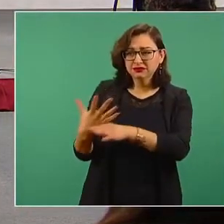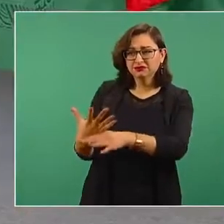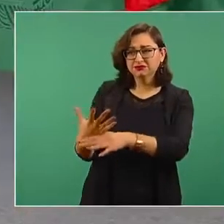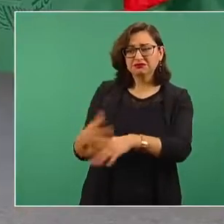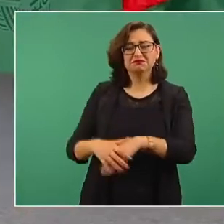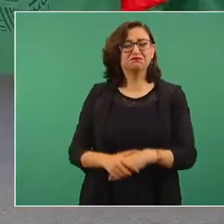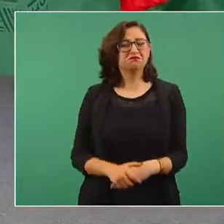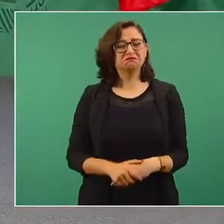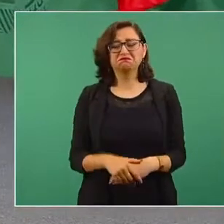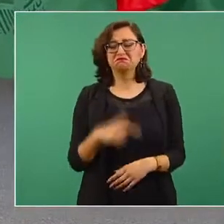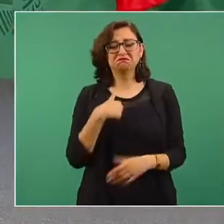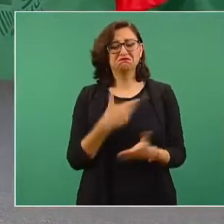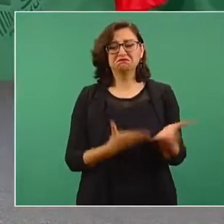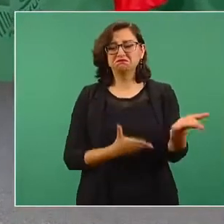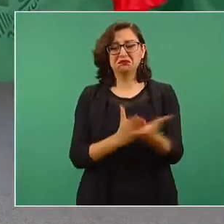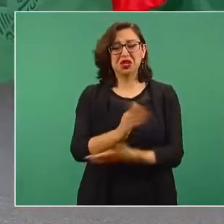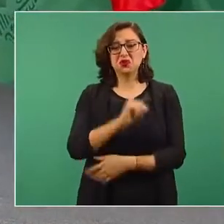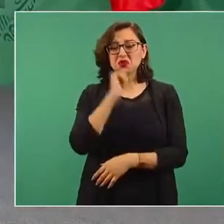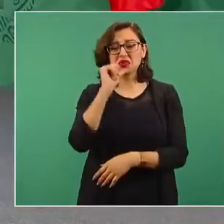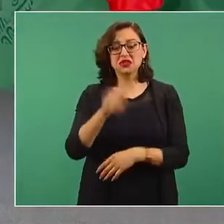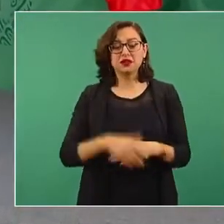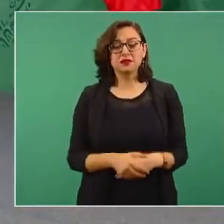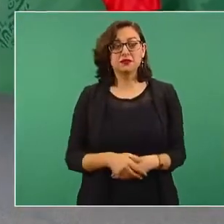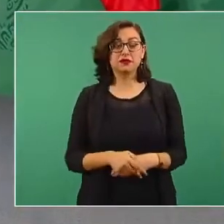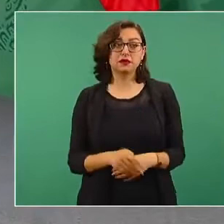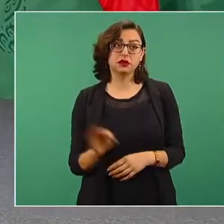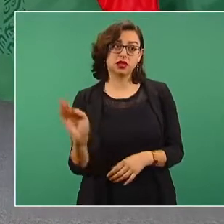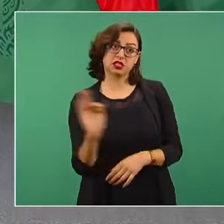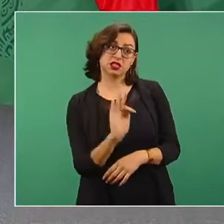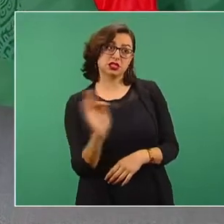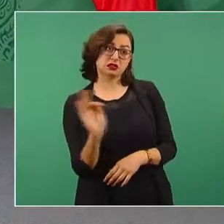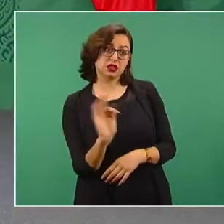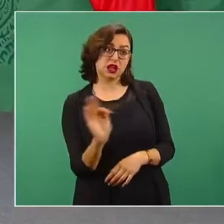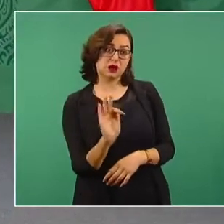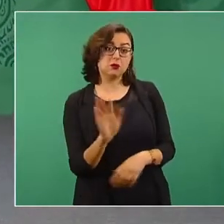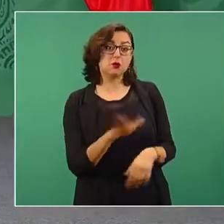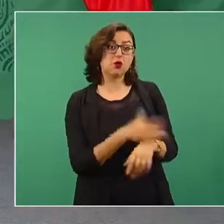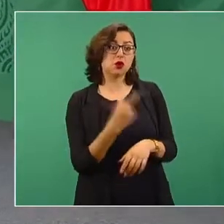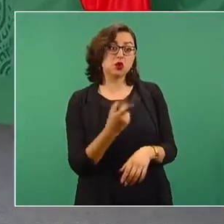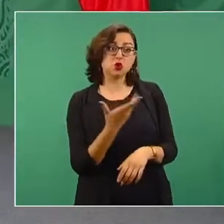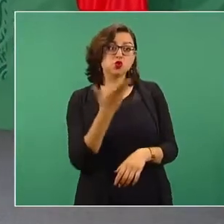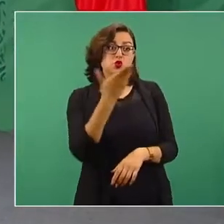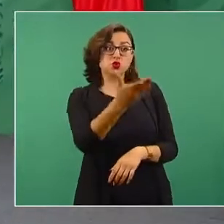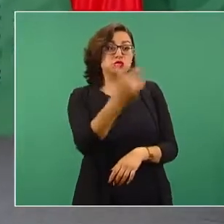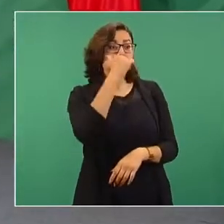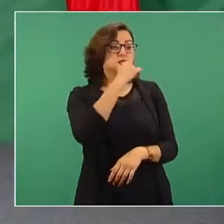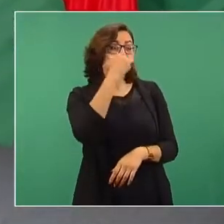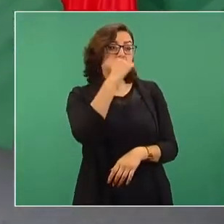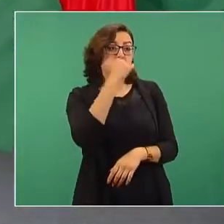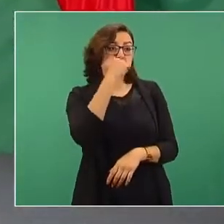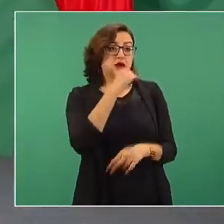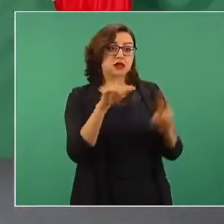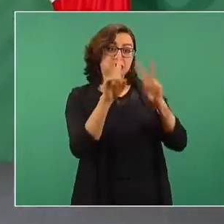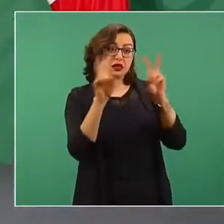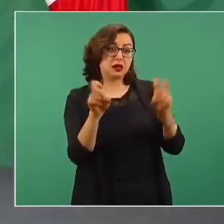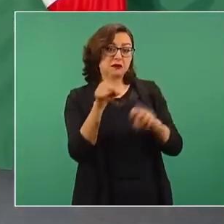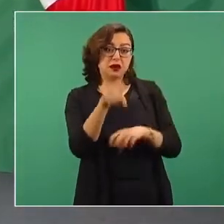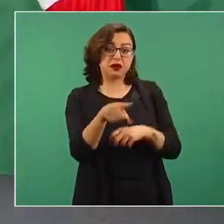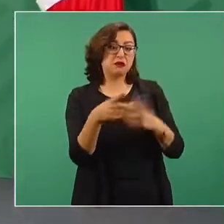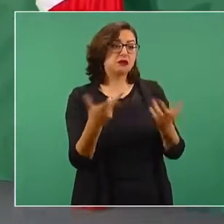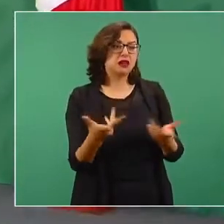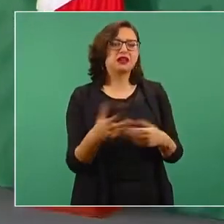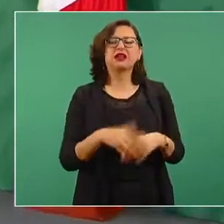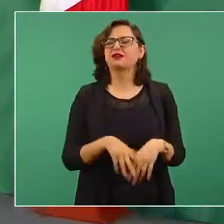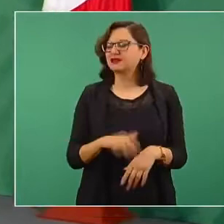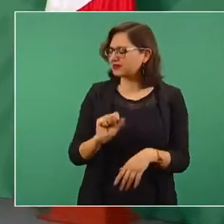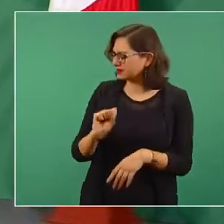¿No tiene algo que ver porque usted siempre se manifestó en contra de la operación de venta de Banamex, que no pagaron,